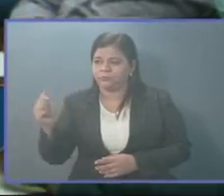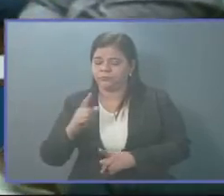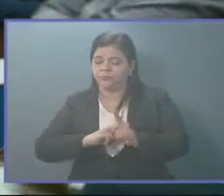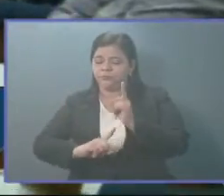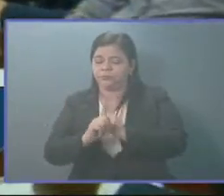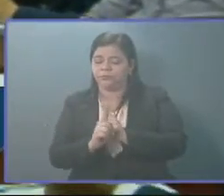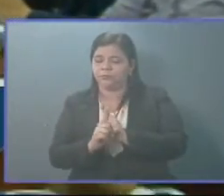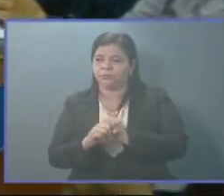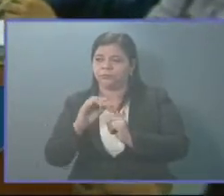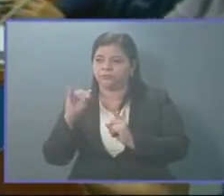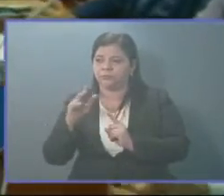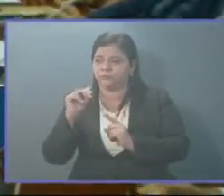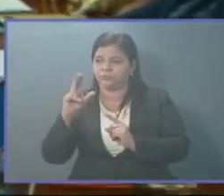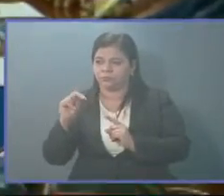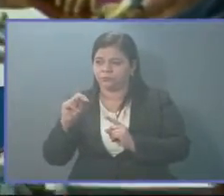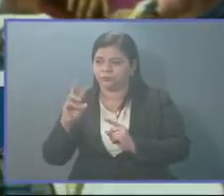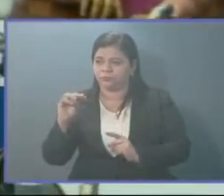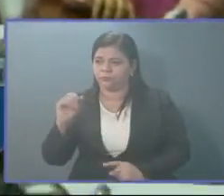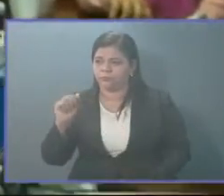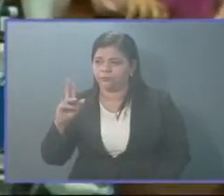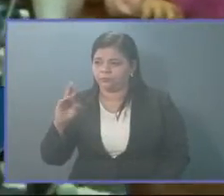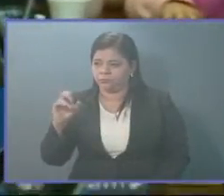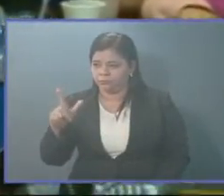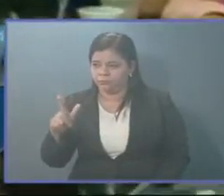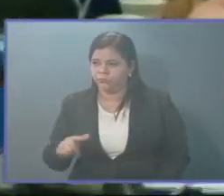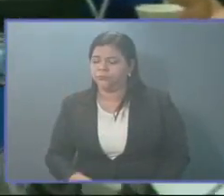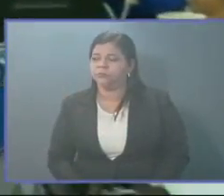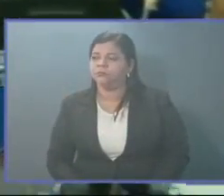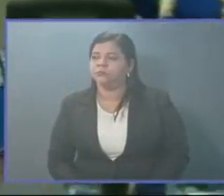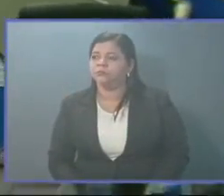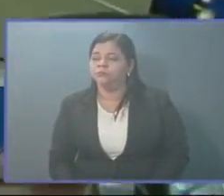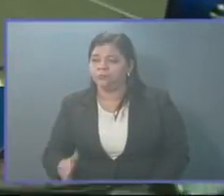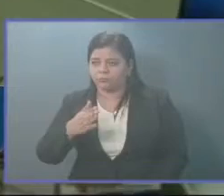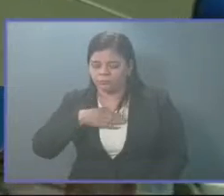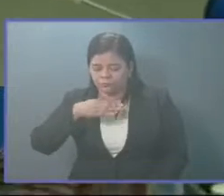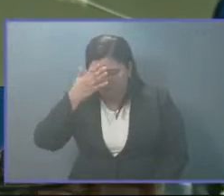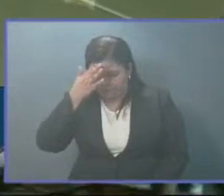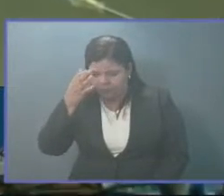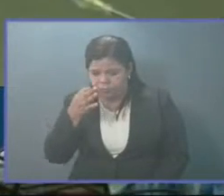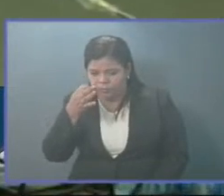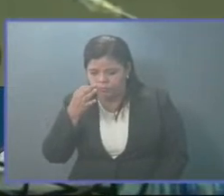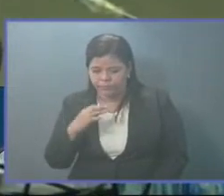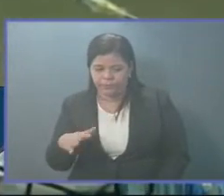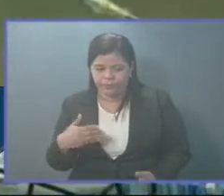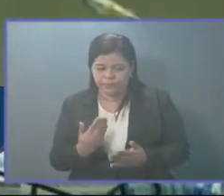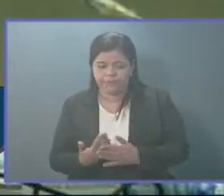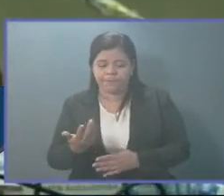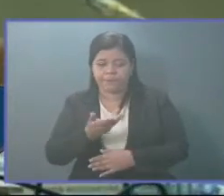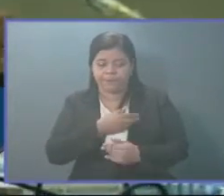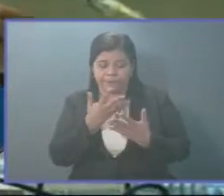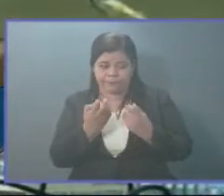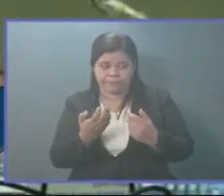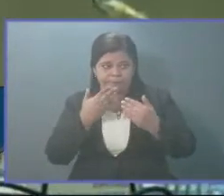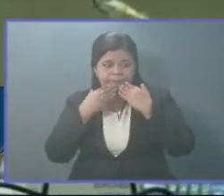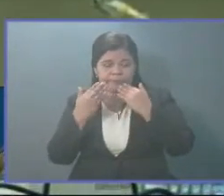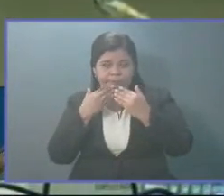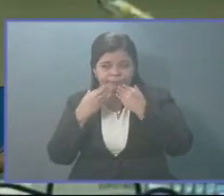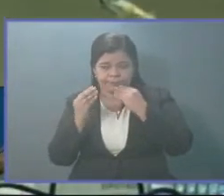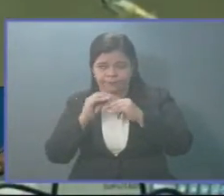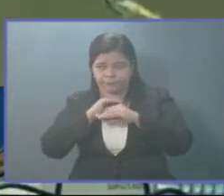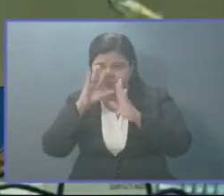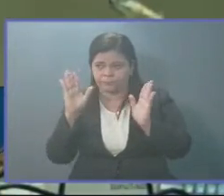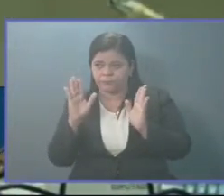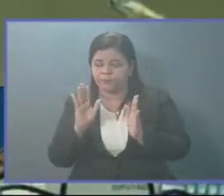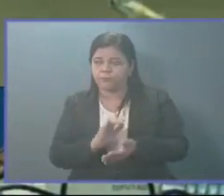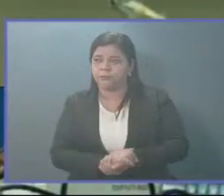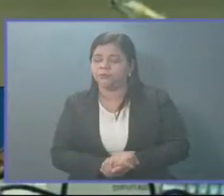del diputado Juan José Martel. Yo creo que allí vale hacer una